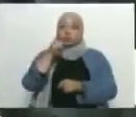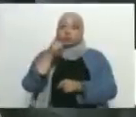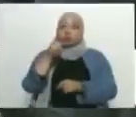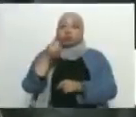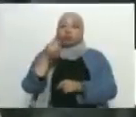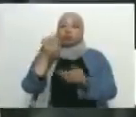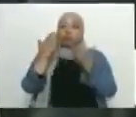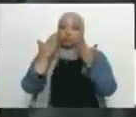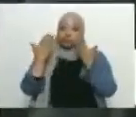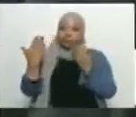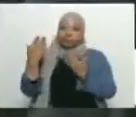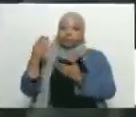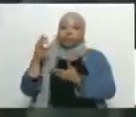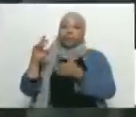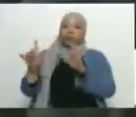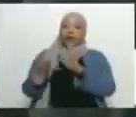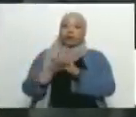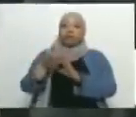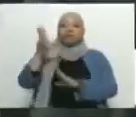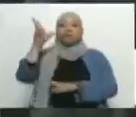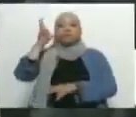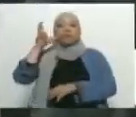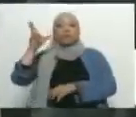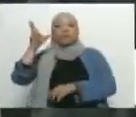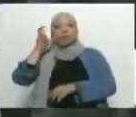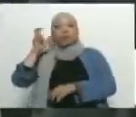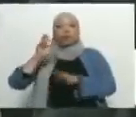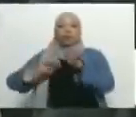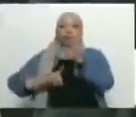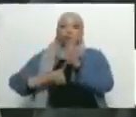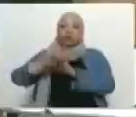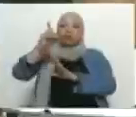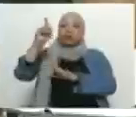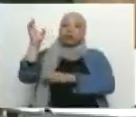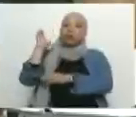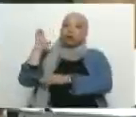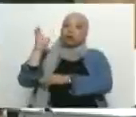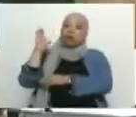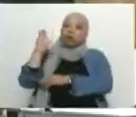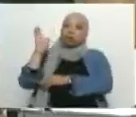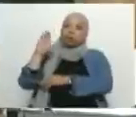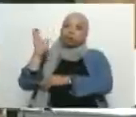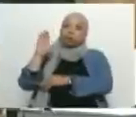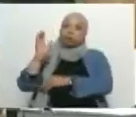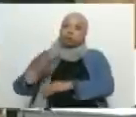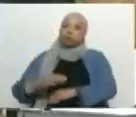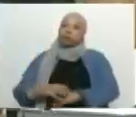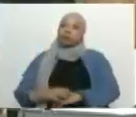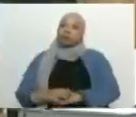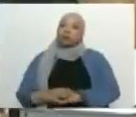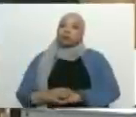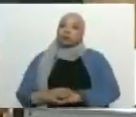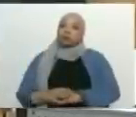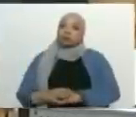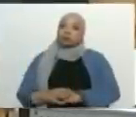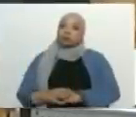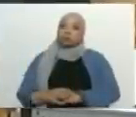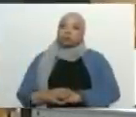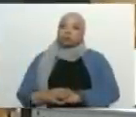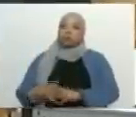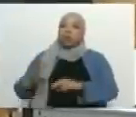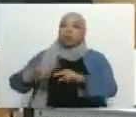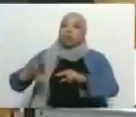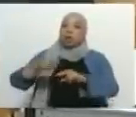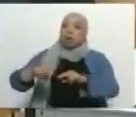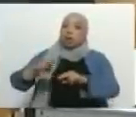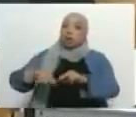Federal Legislativo. Vamos a escuchar de inmediato parte del desarrollo de la sesión. Contra de niñas y niños con la condición